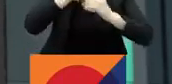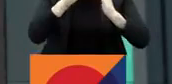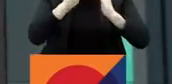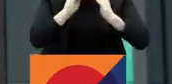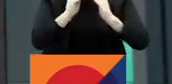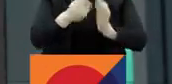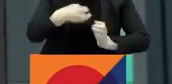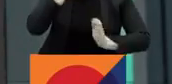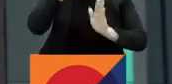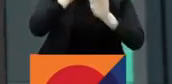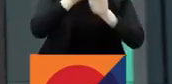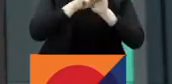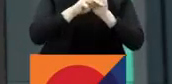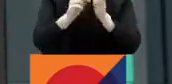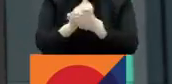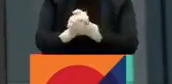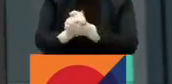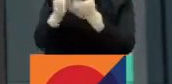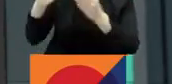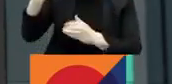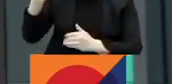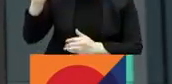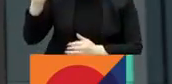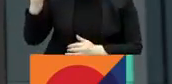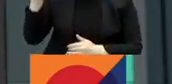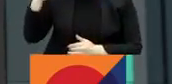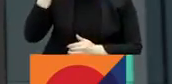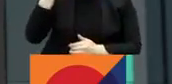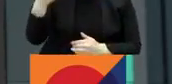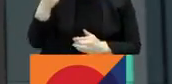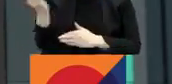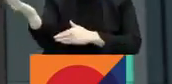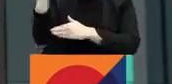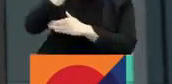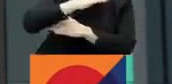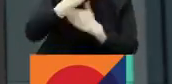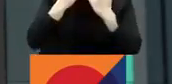Carlos Gutiérrez. Los saludo y cuéntenos cuál es el balance de la jornada.